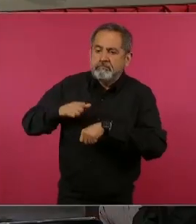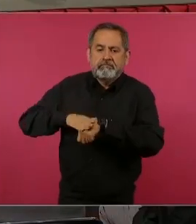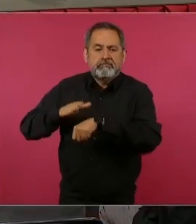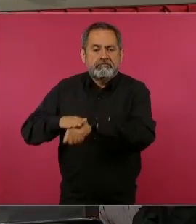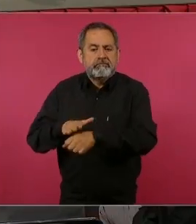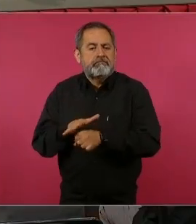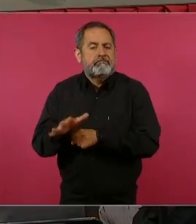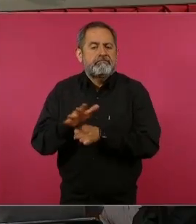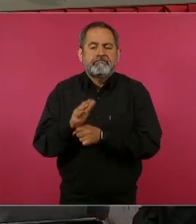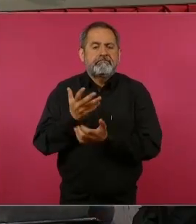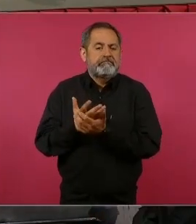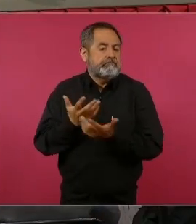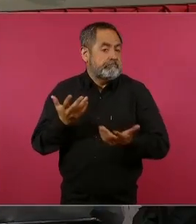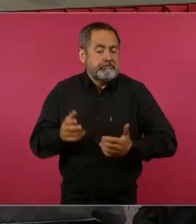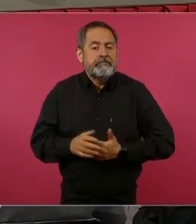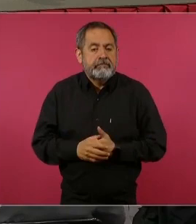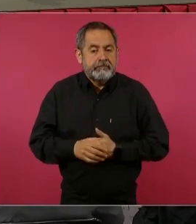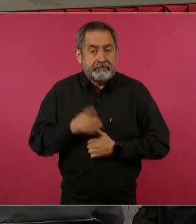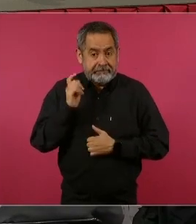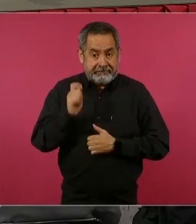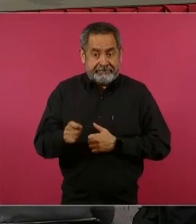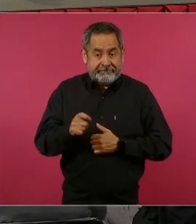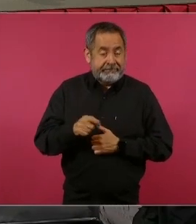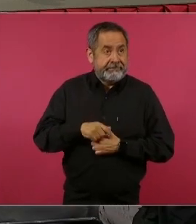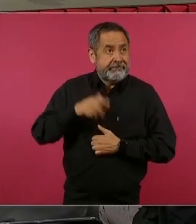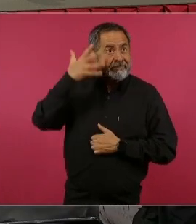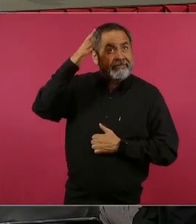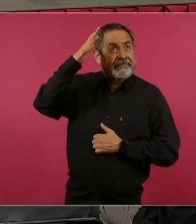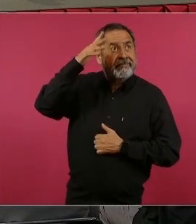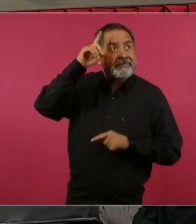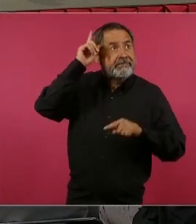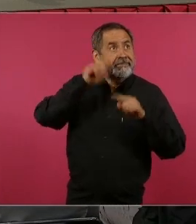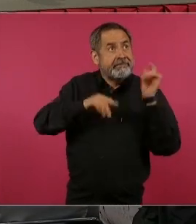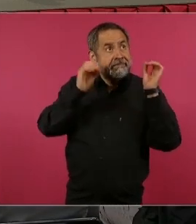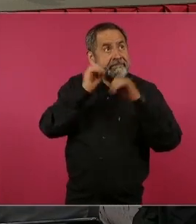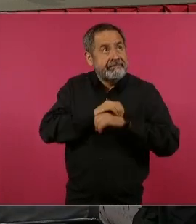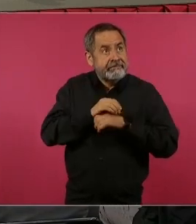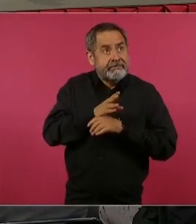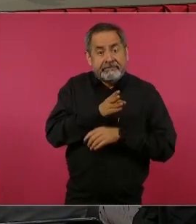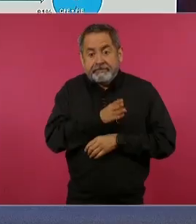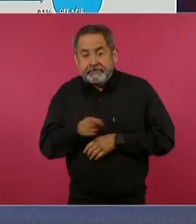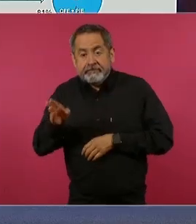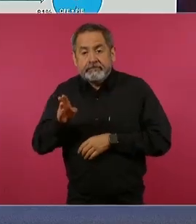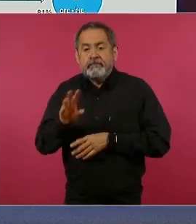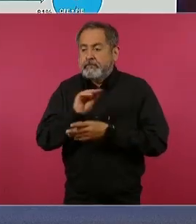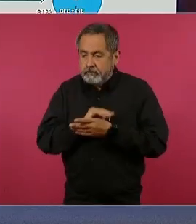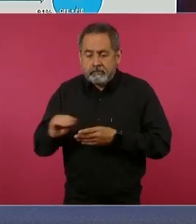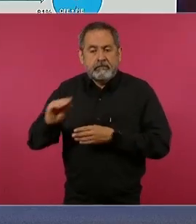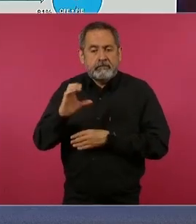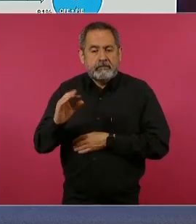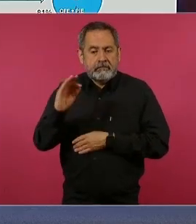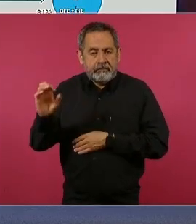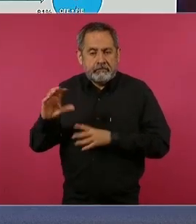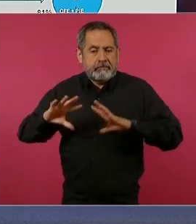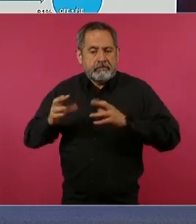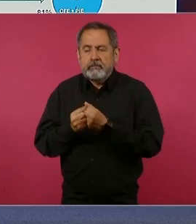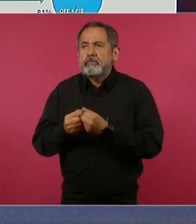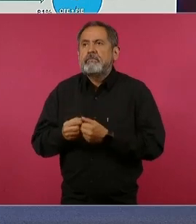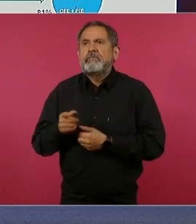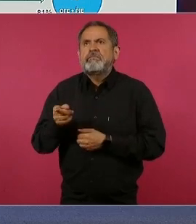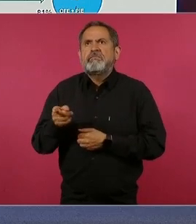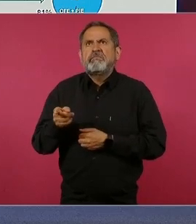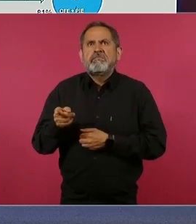la demanda. De tal manera que pasamos de un promedio en el día de un 68% de participación a